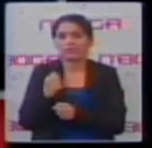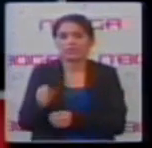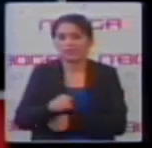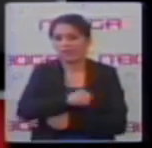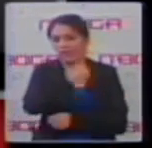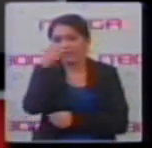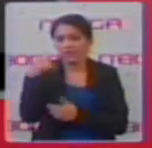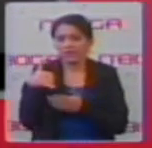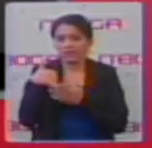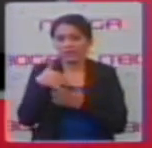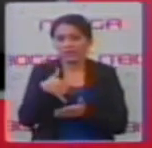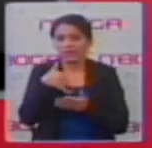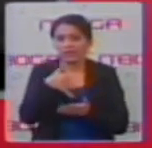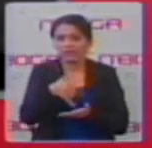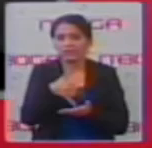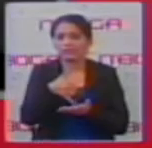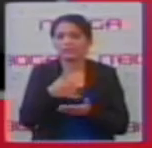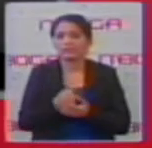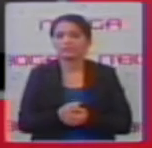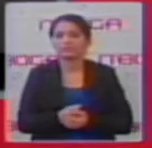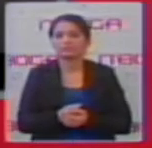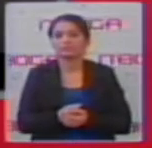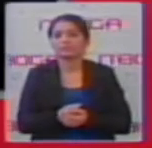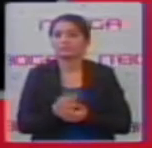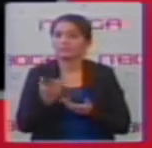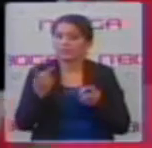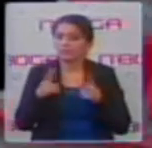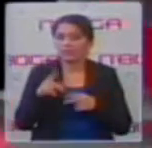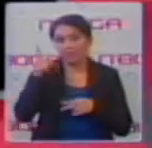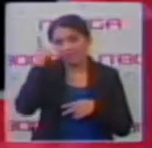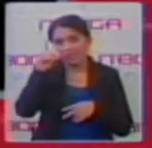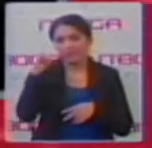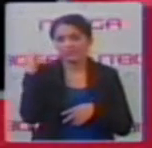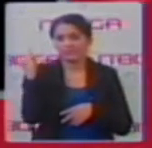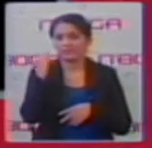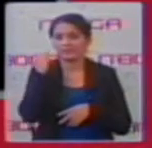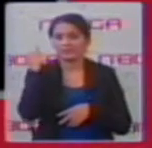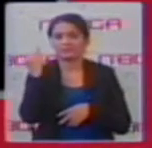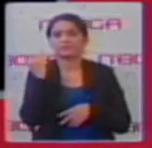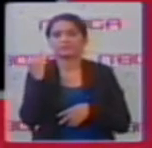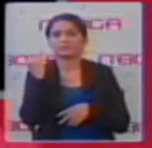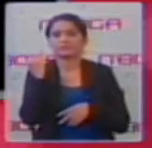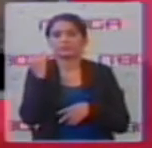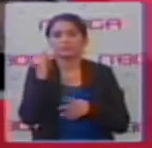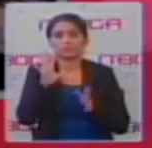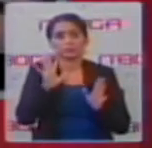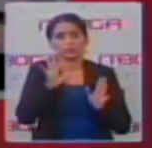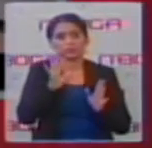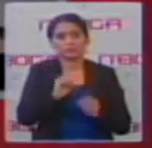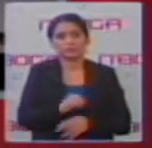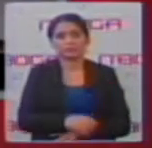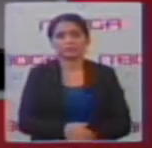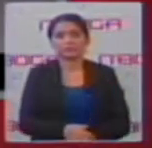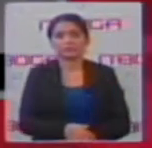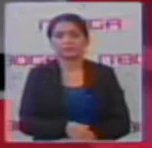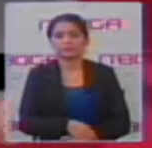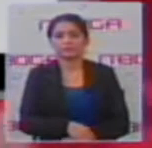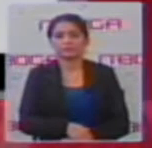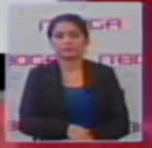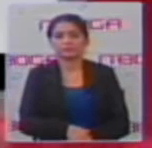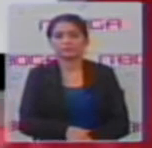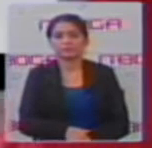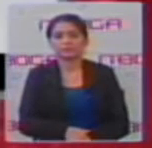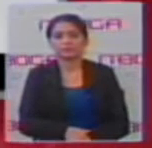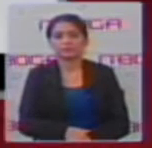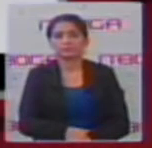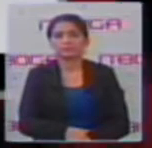Hotel Líder Verde, ecológico, para nuestro país. Entonces, no son solo categorías, llámense locales del Ecuador,